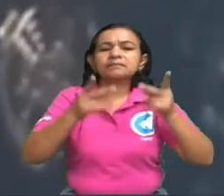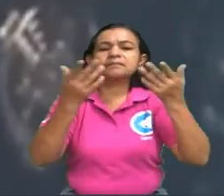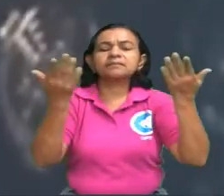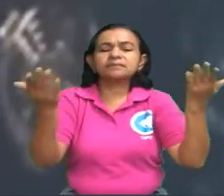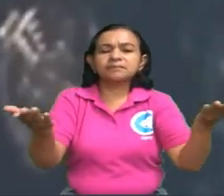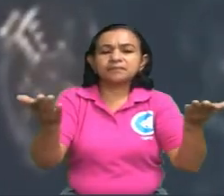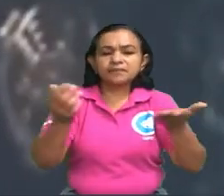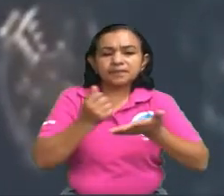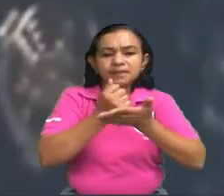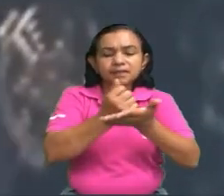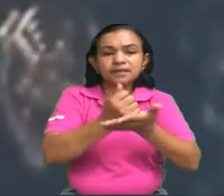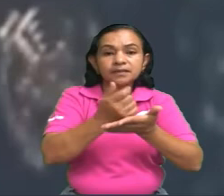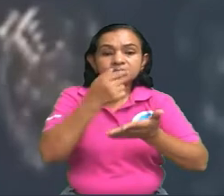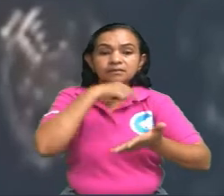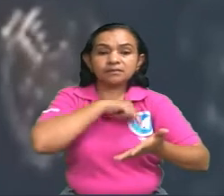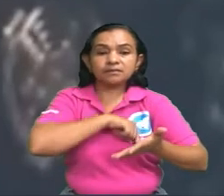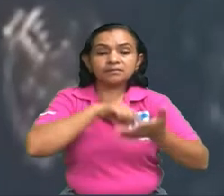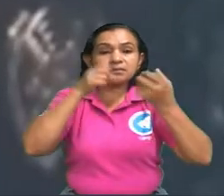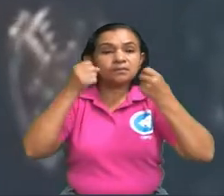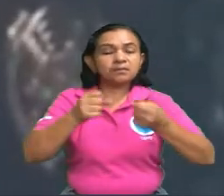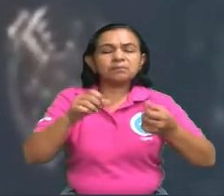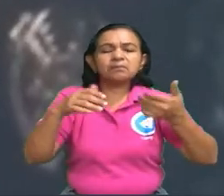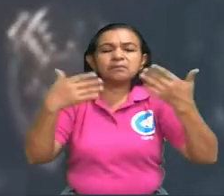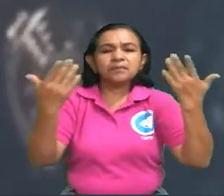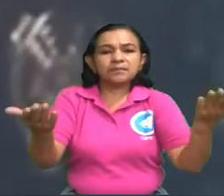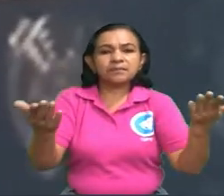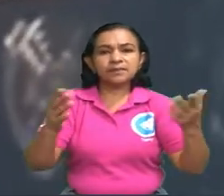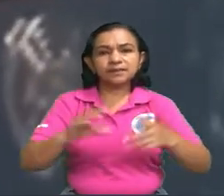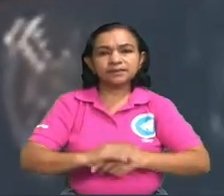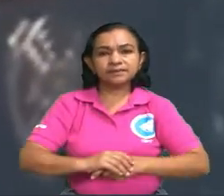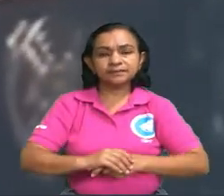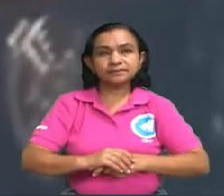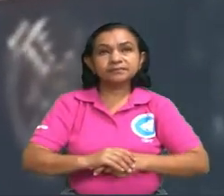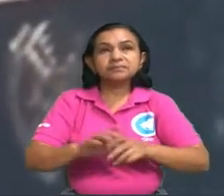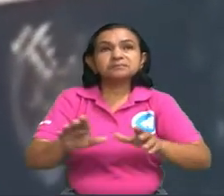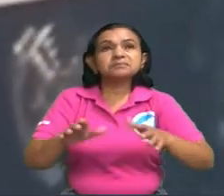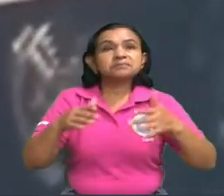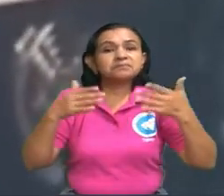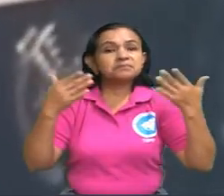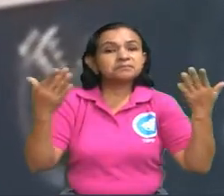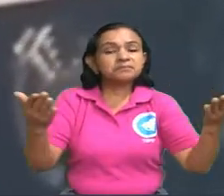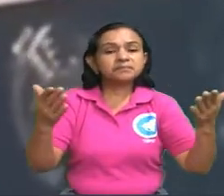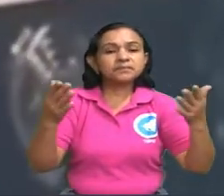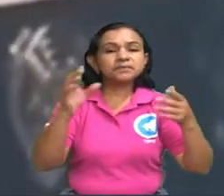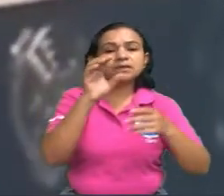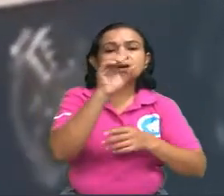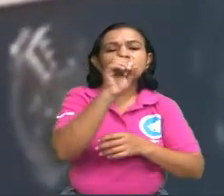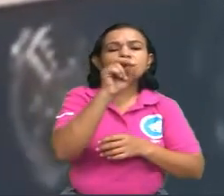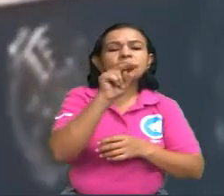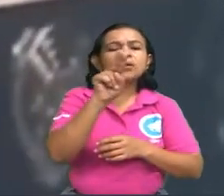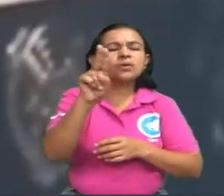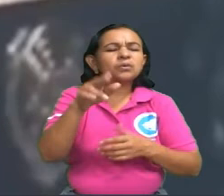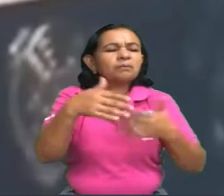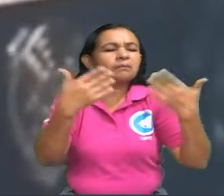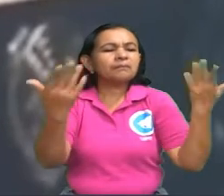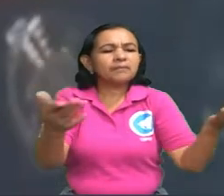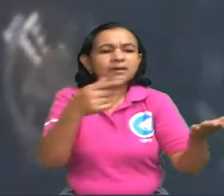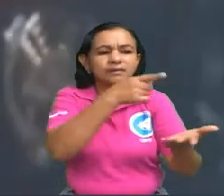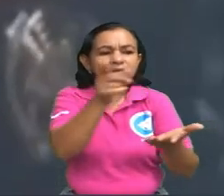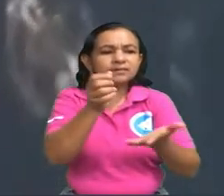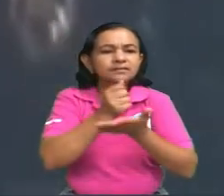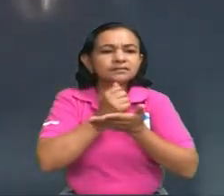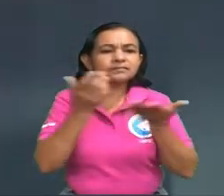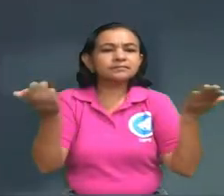¿Para qué sirve la conciencia del hombre? ¿Para qué sirven las Naciones Unidas?